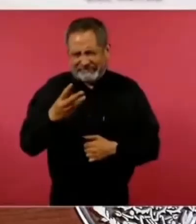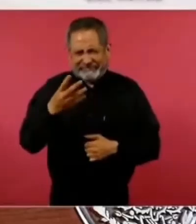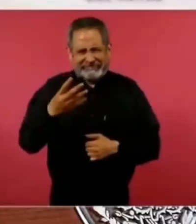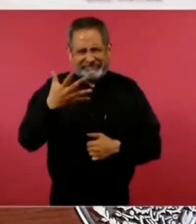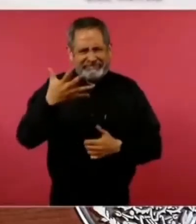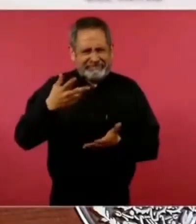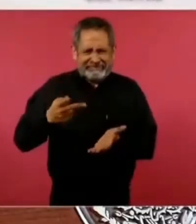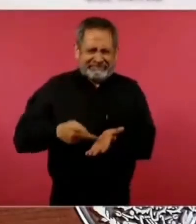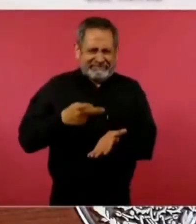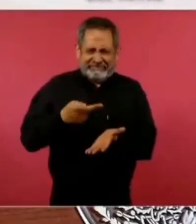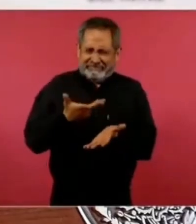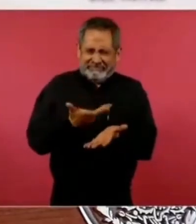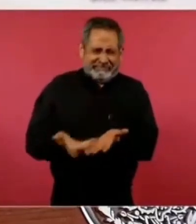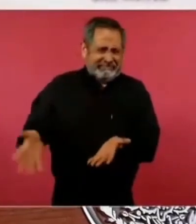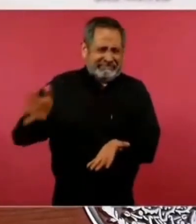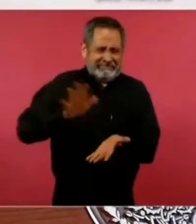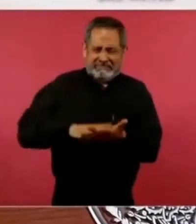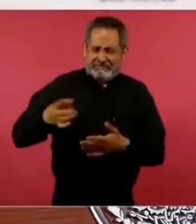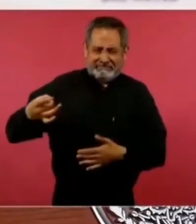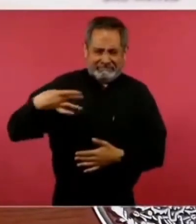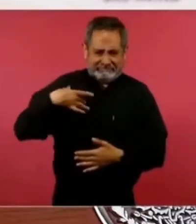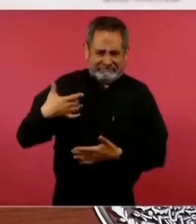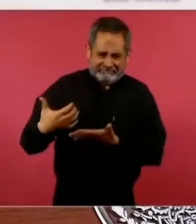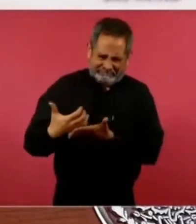veces más de lo que yo gano,